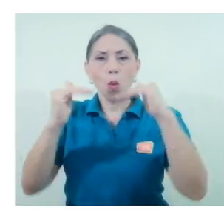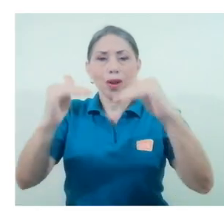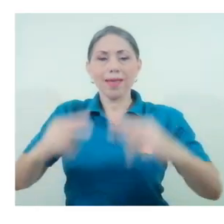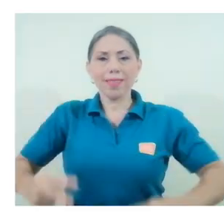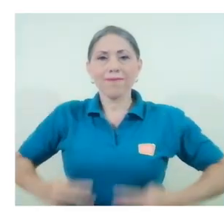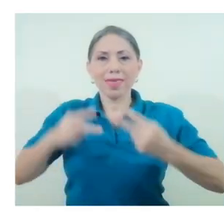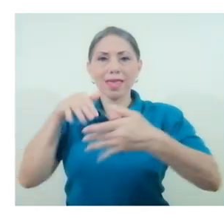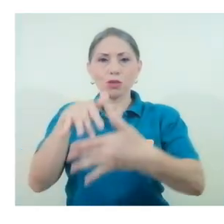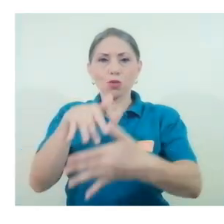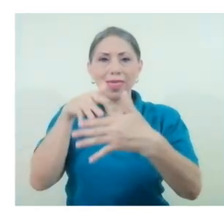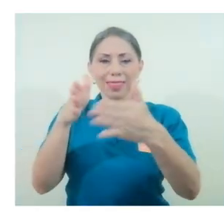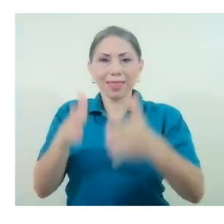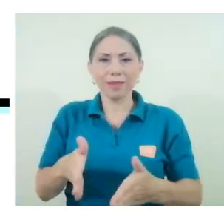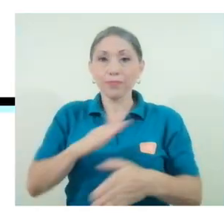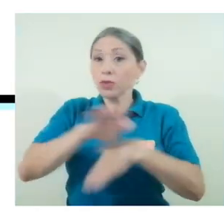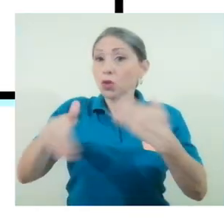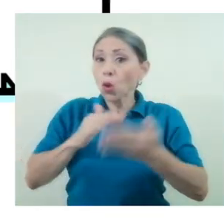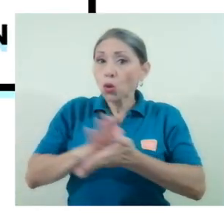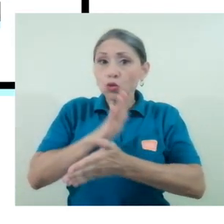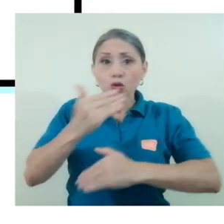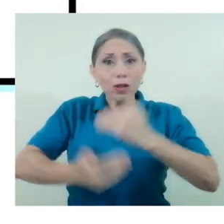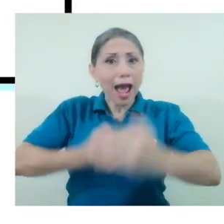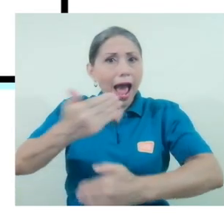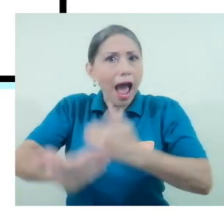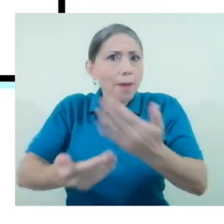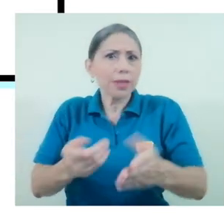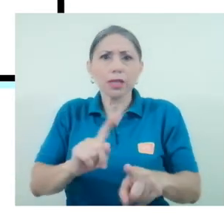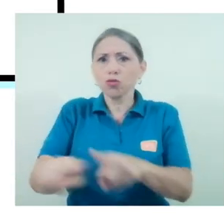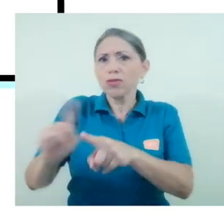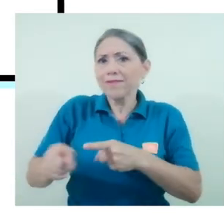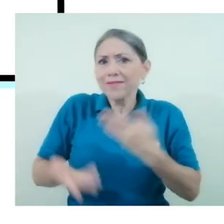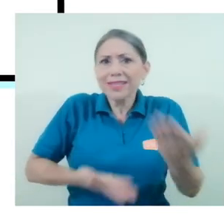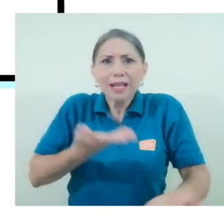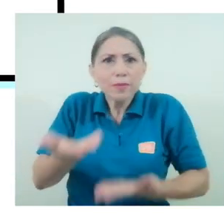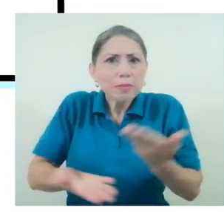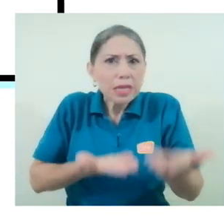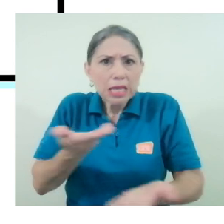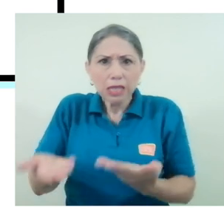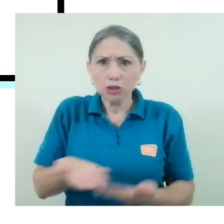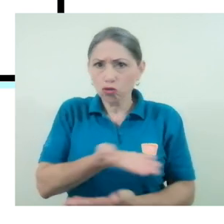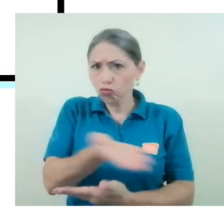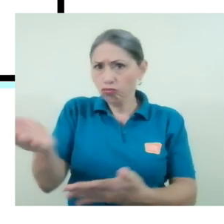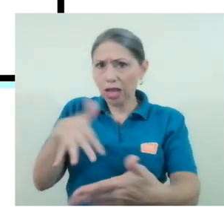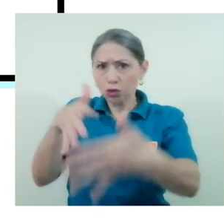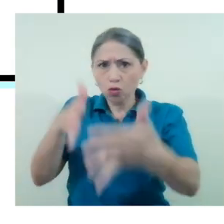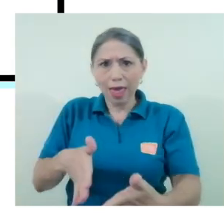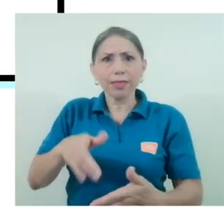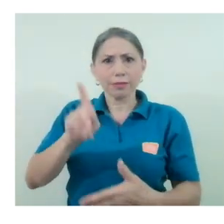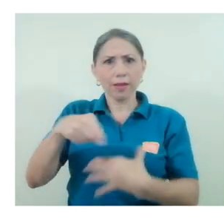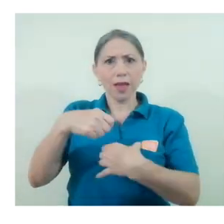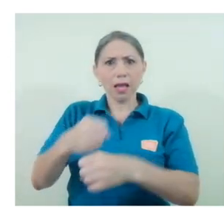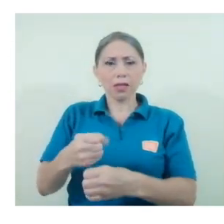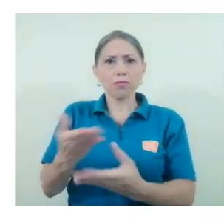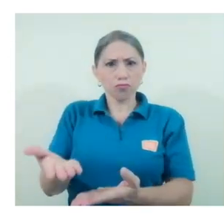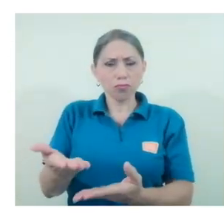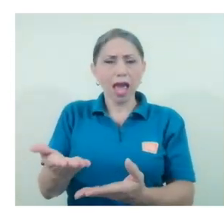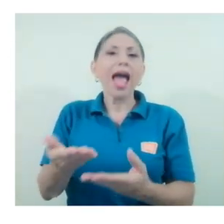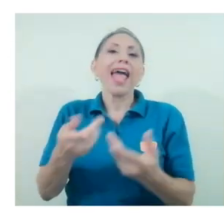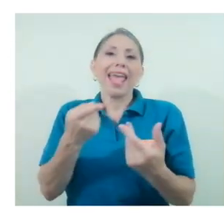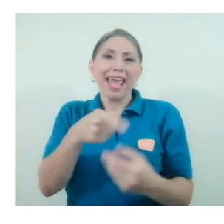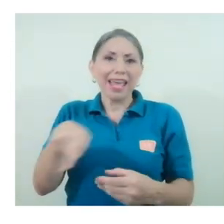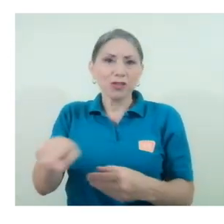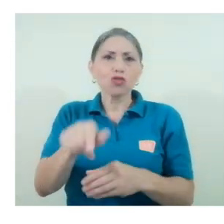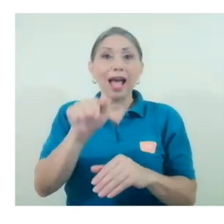Vida Estudiantil. Todos aquellos trámites o servicios estudiantiles que los y las estudiantes deben realizar,